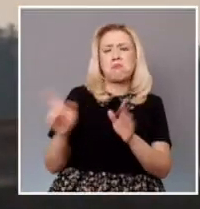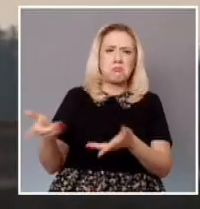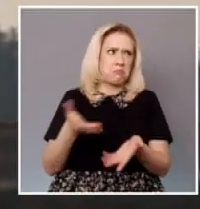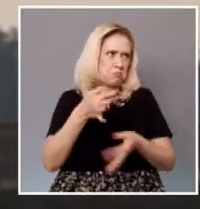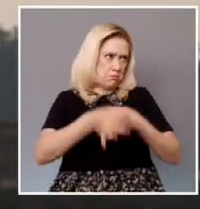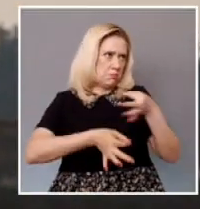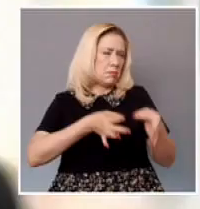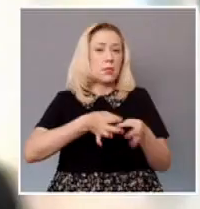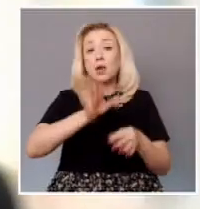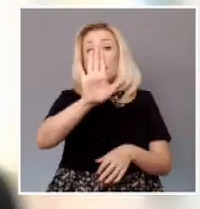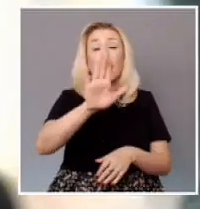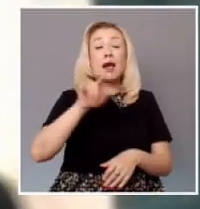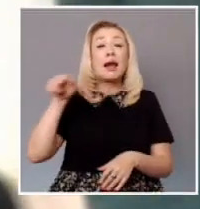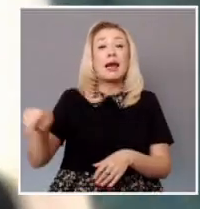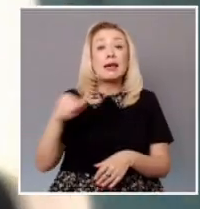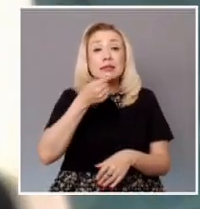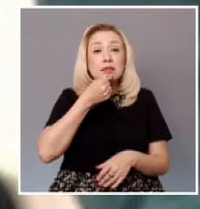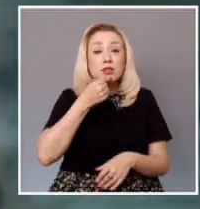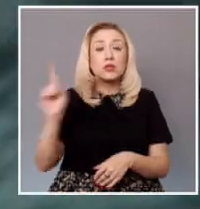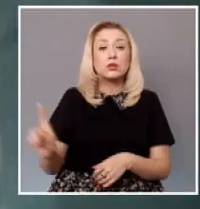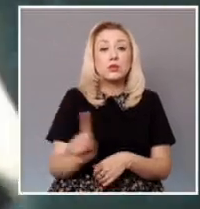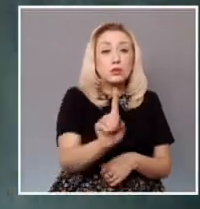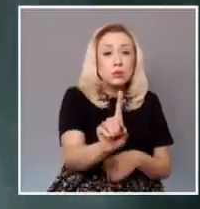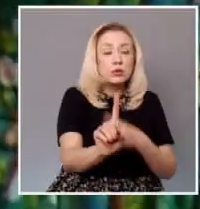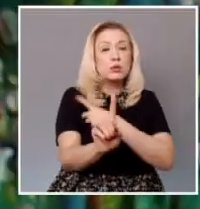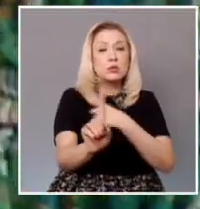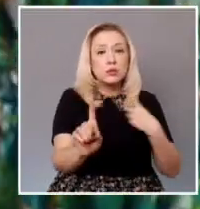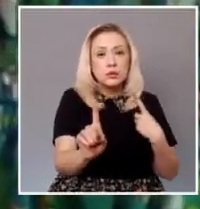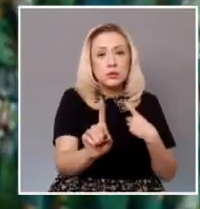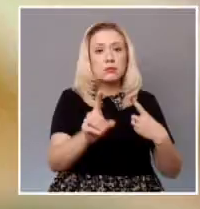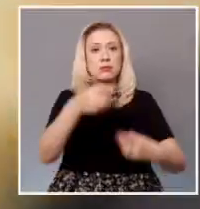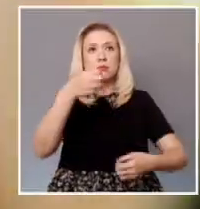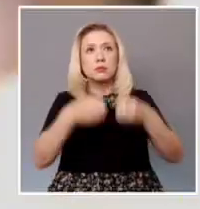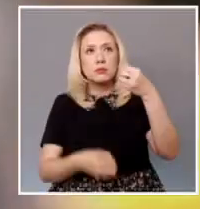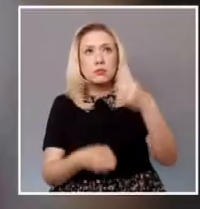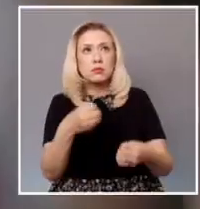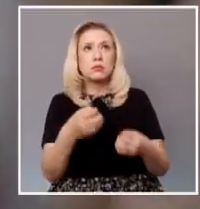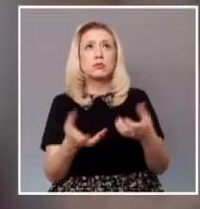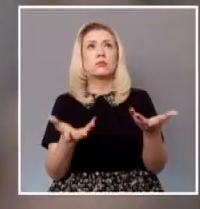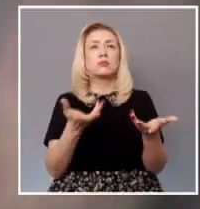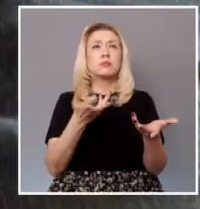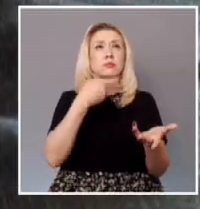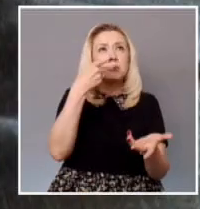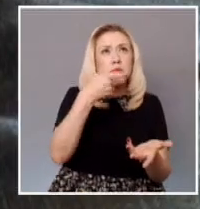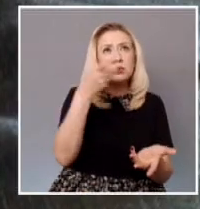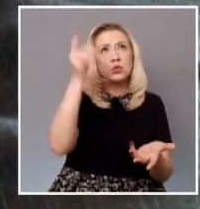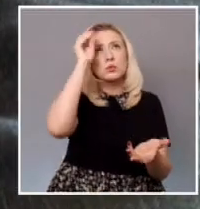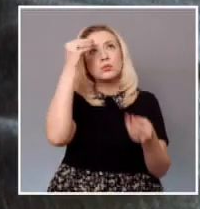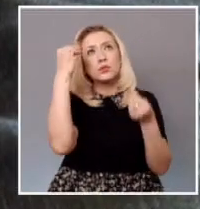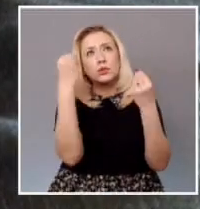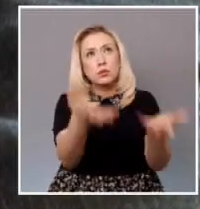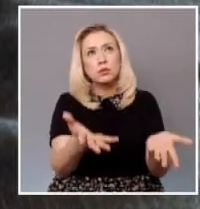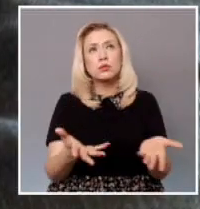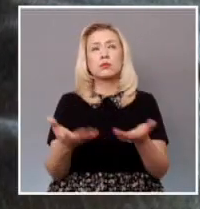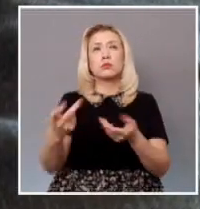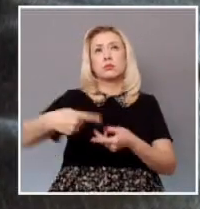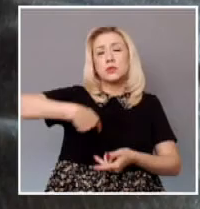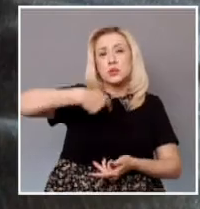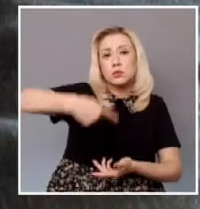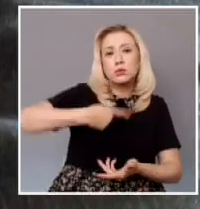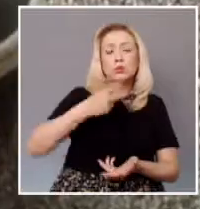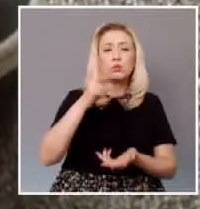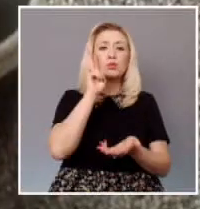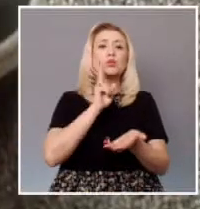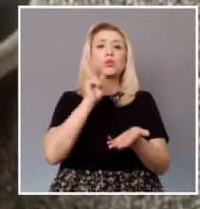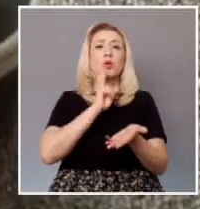víctima en todas las etapas de su proceso. Su función debe ser proactiva, sobre todo cuando advierta que las pruebas ofrecidas por la Fiscalía